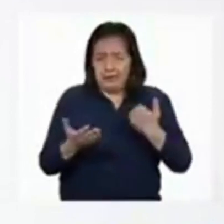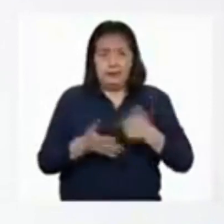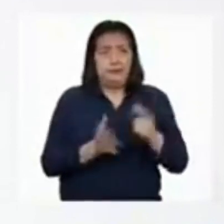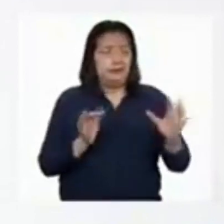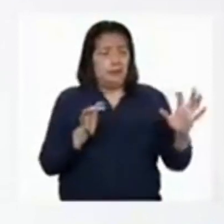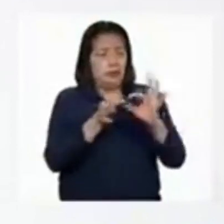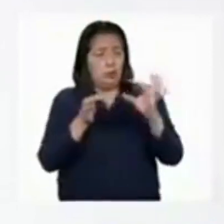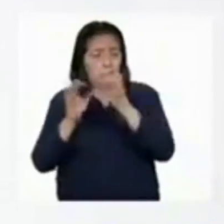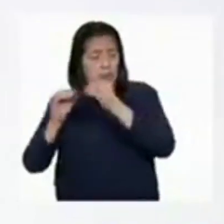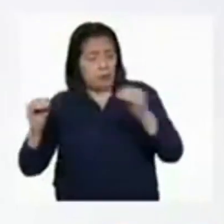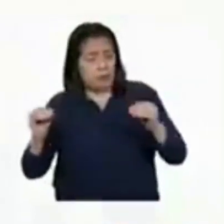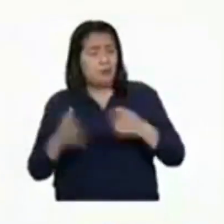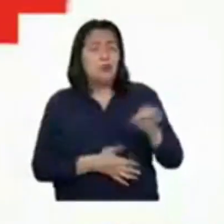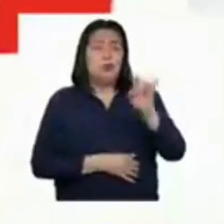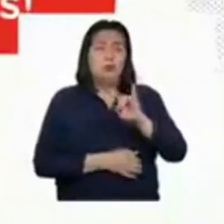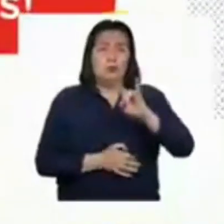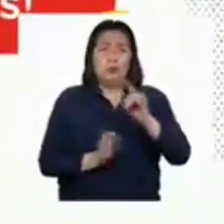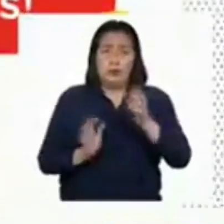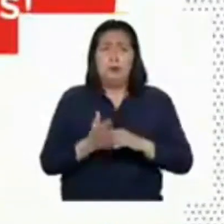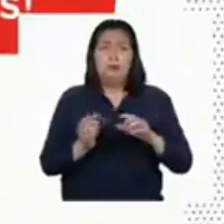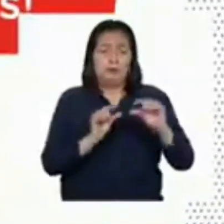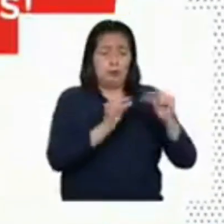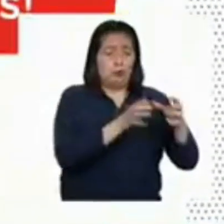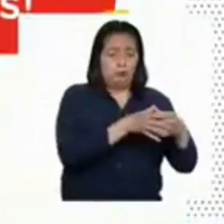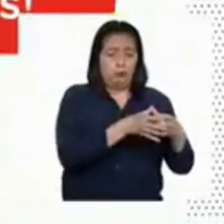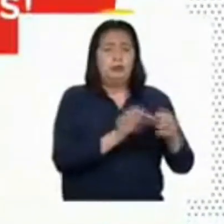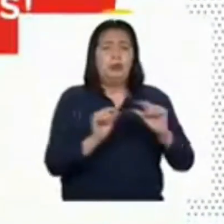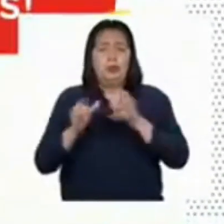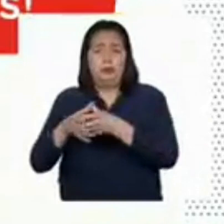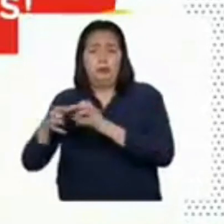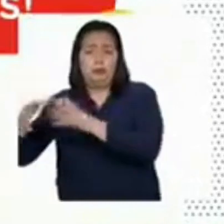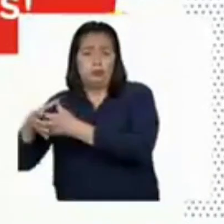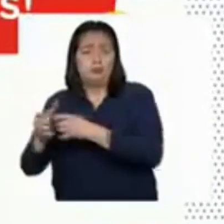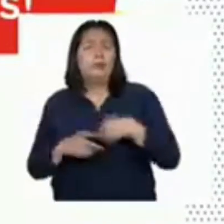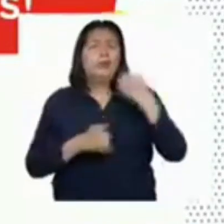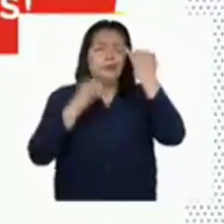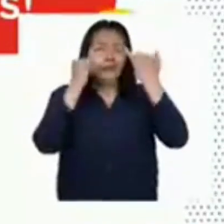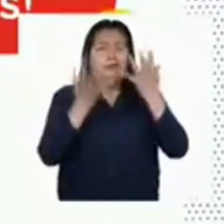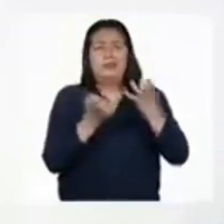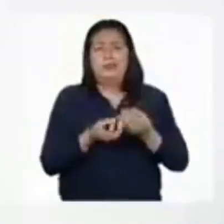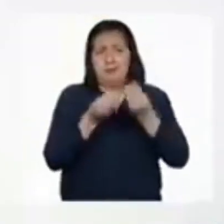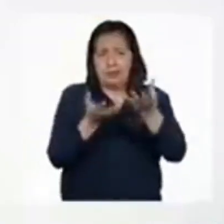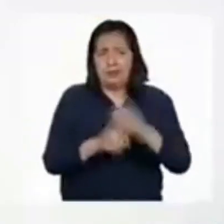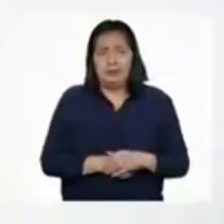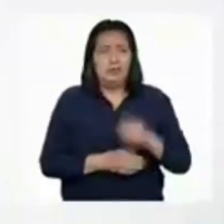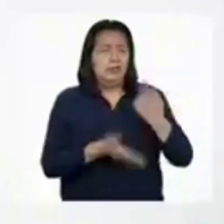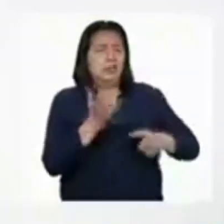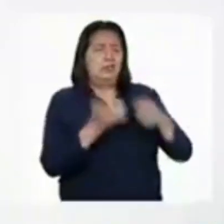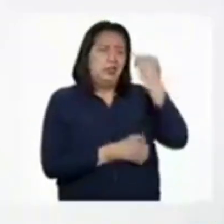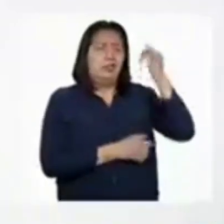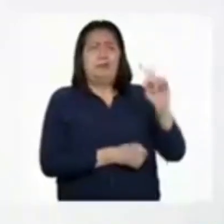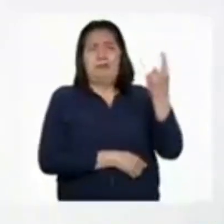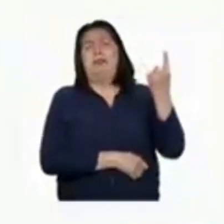conectarlas entre sí usando conectores, las agruparemos según las ideas que busquemos transmitir. ¿Qué ideas